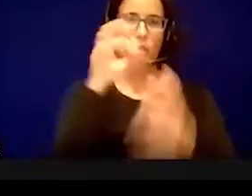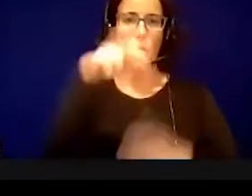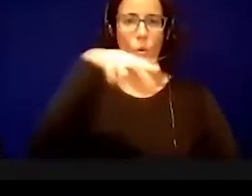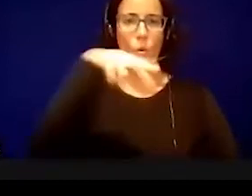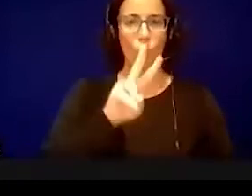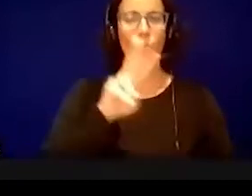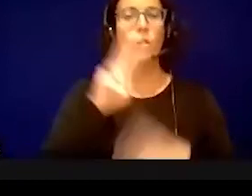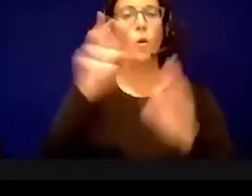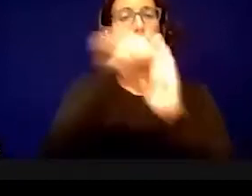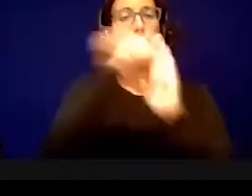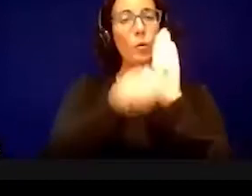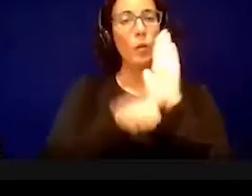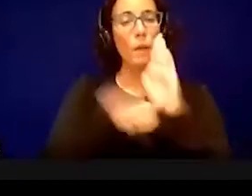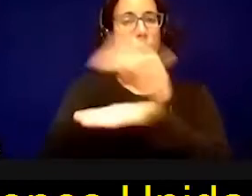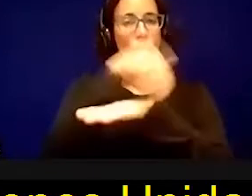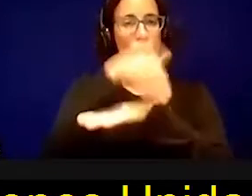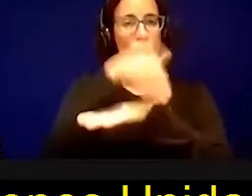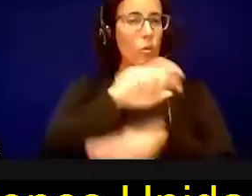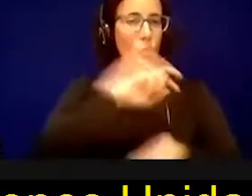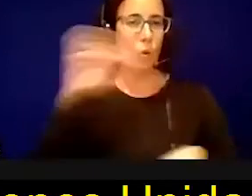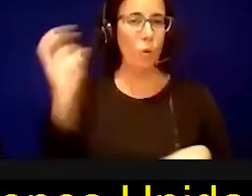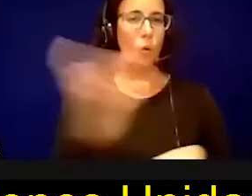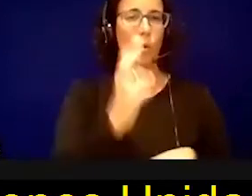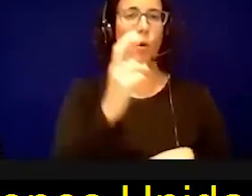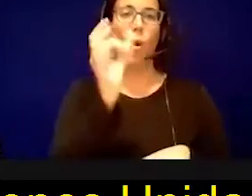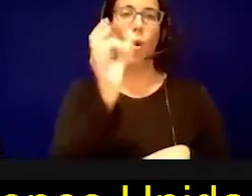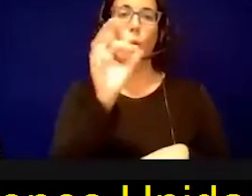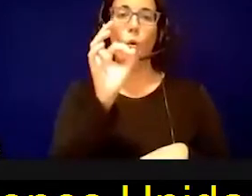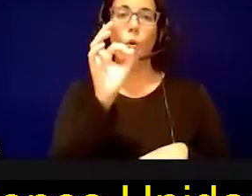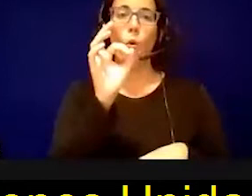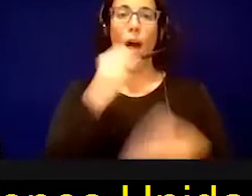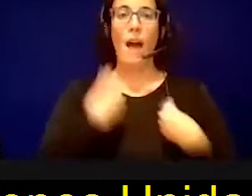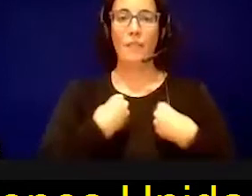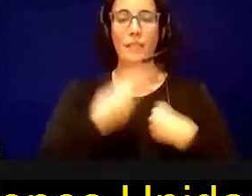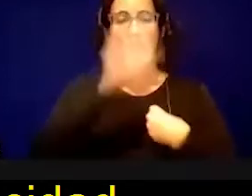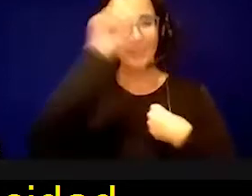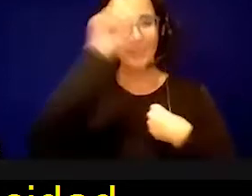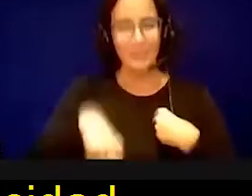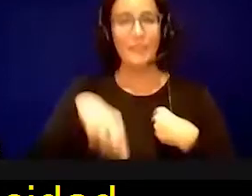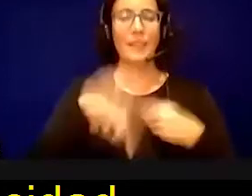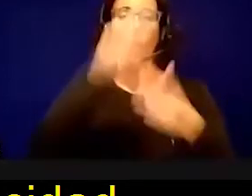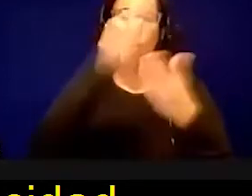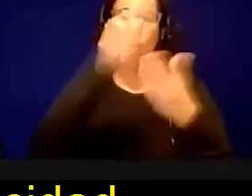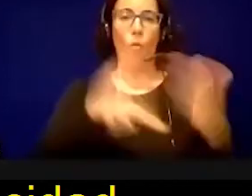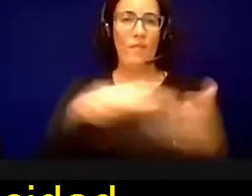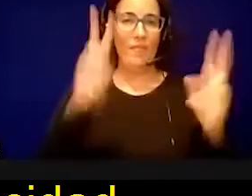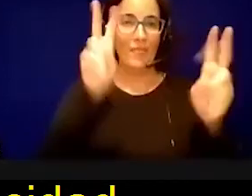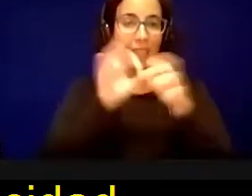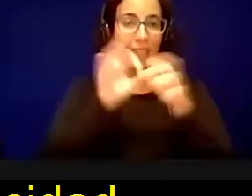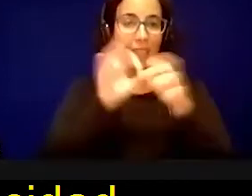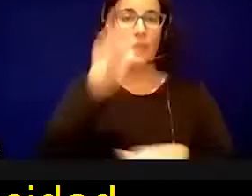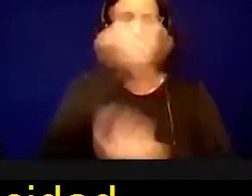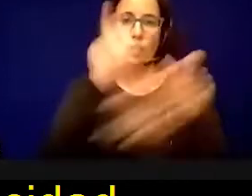de ONU Habitat, y ha trabajado activamente en la Convención de las Naciones Unidas sobre los Derechos de las Personas con